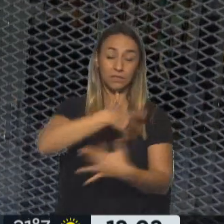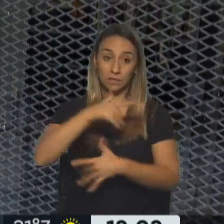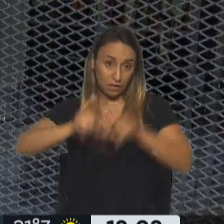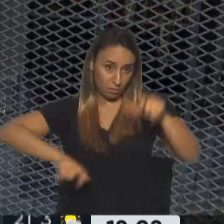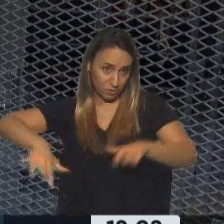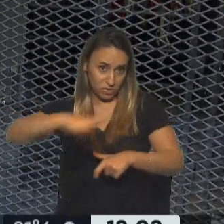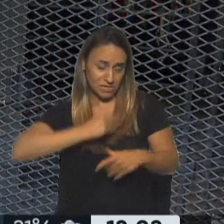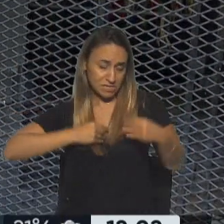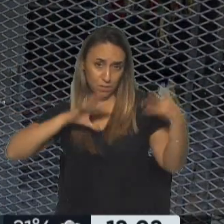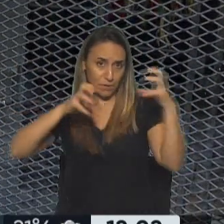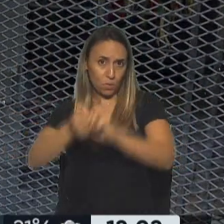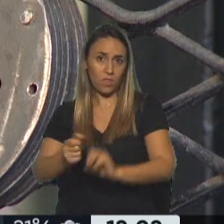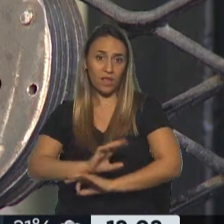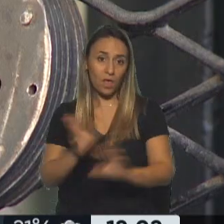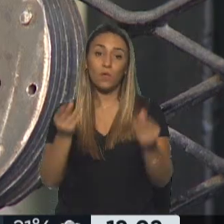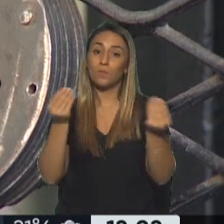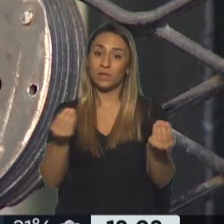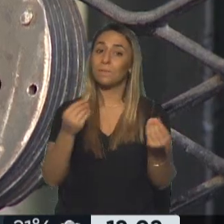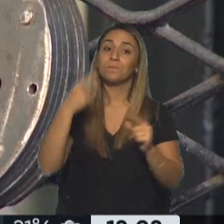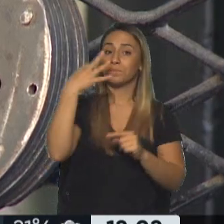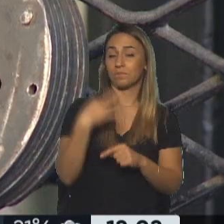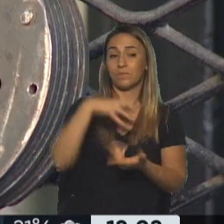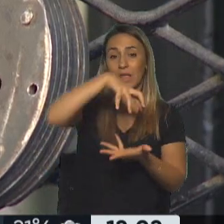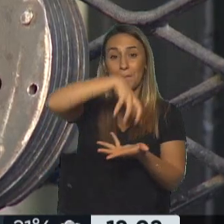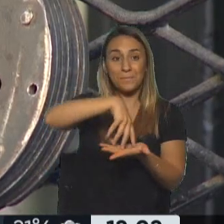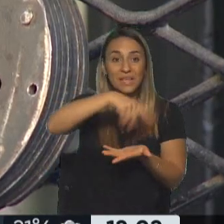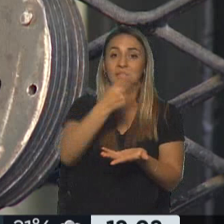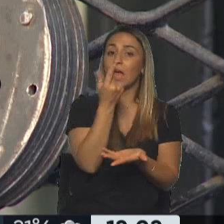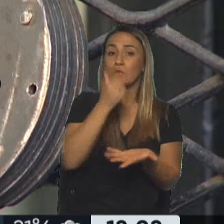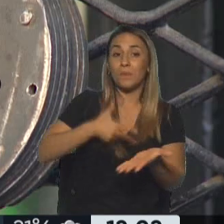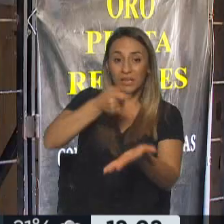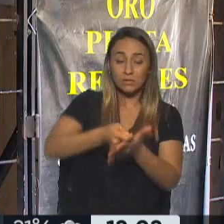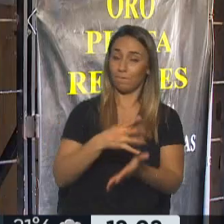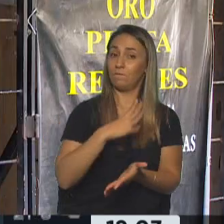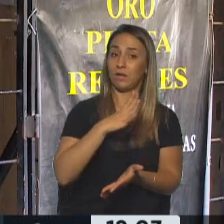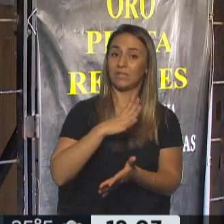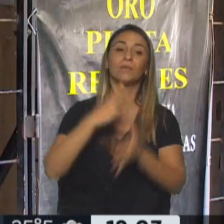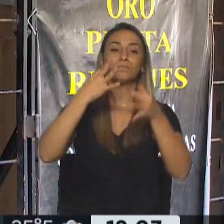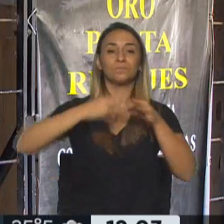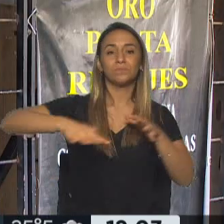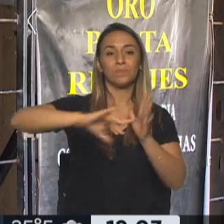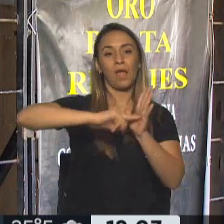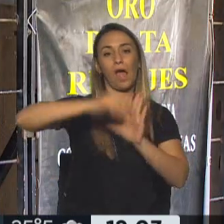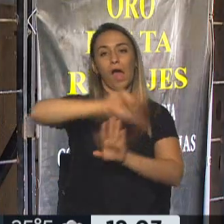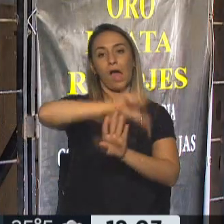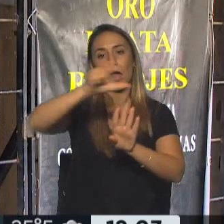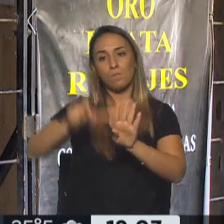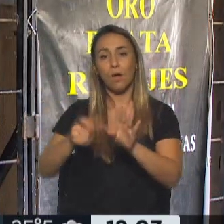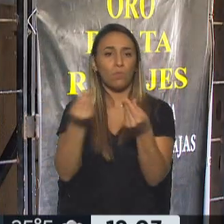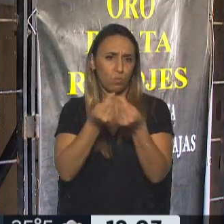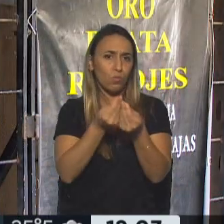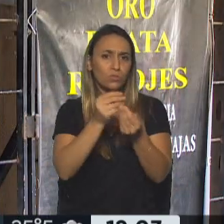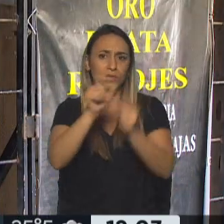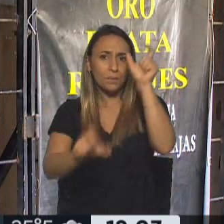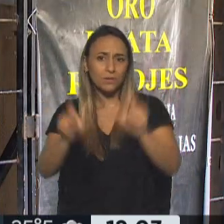que está relacionada también con la falta de inversión por parte de esa empresa. Estamos hablando del AMBA, muchos vecinos de diversos barrios